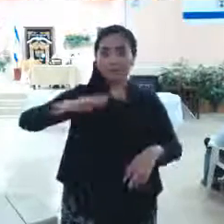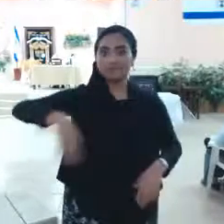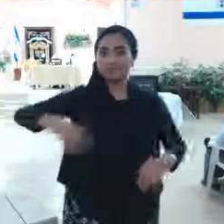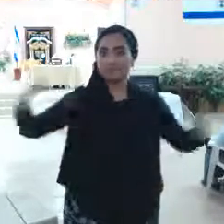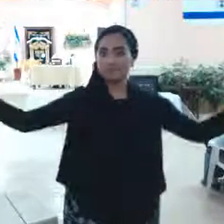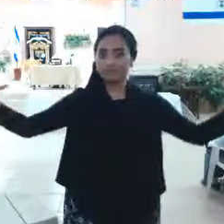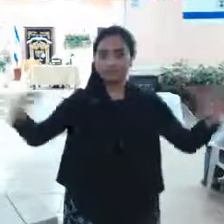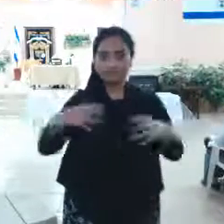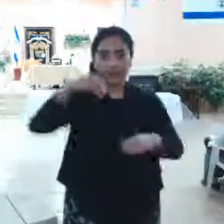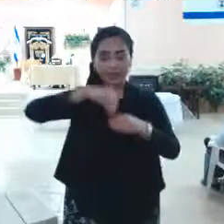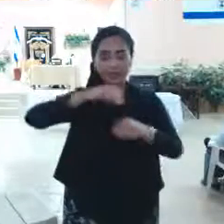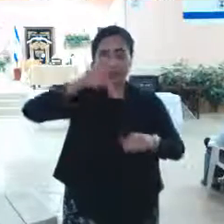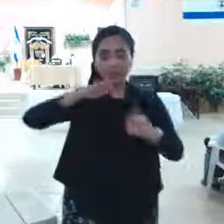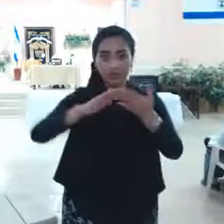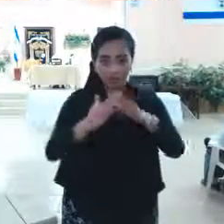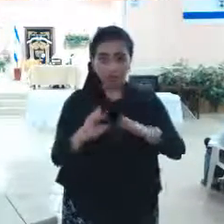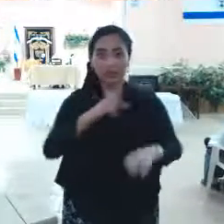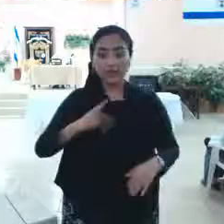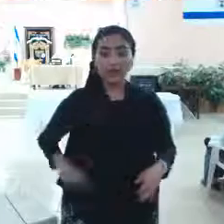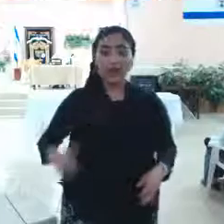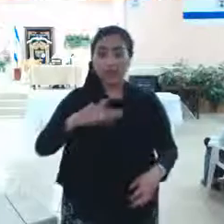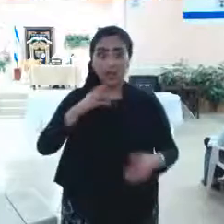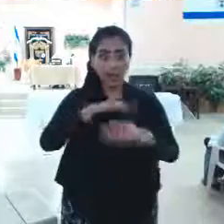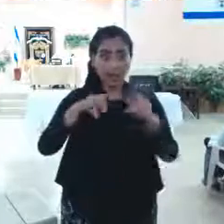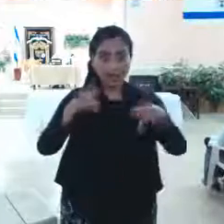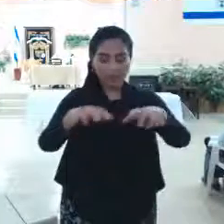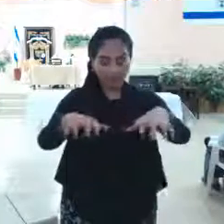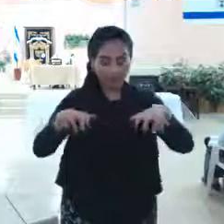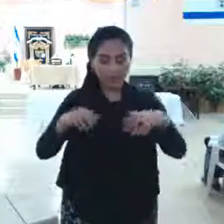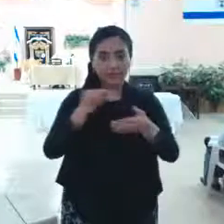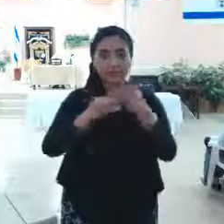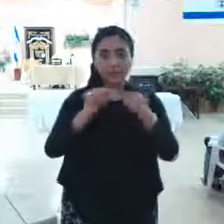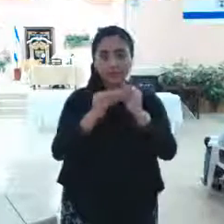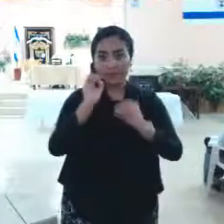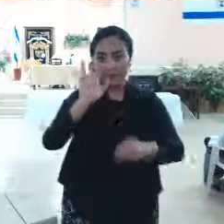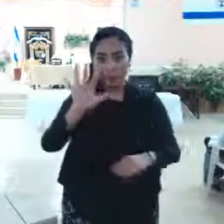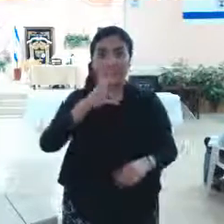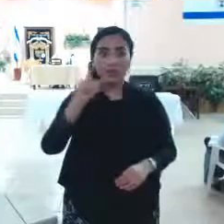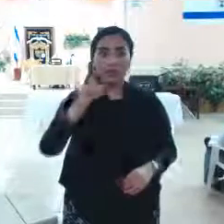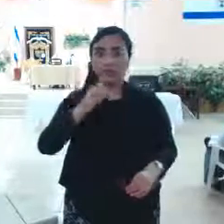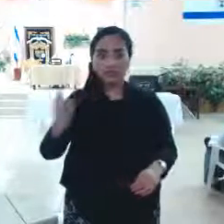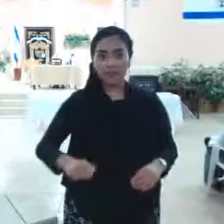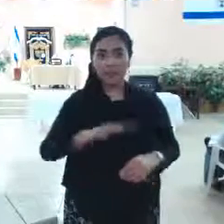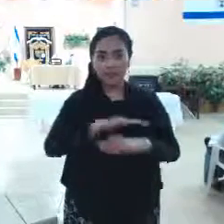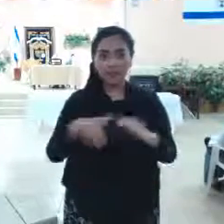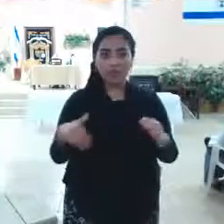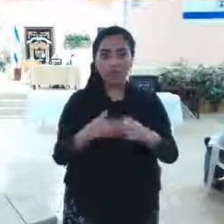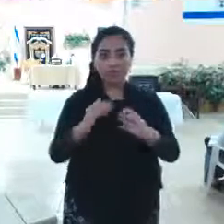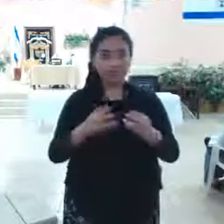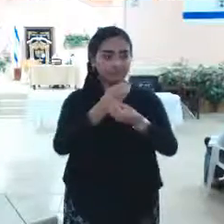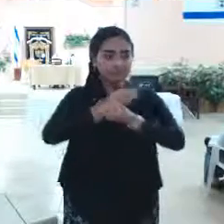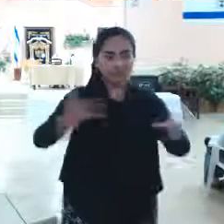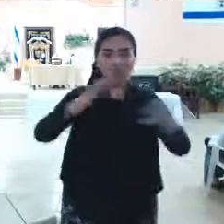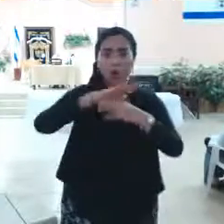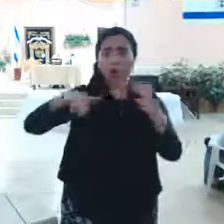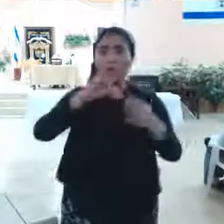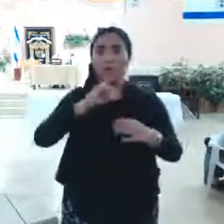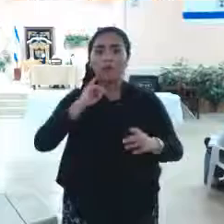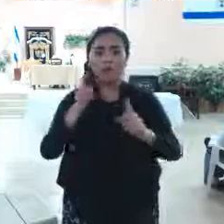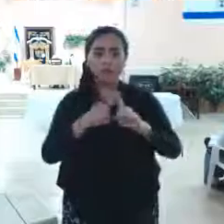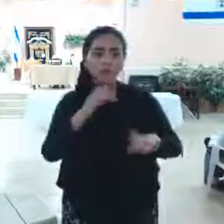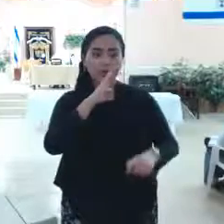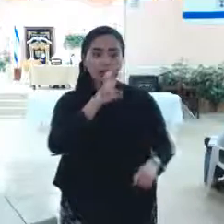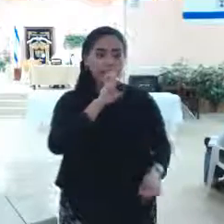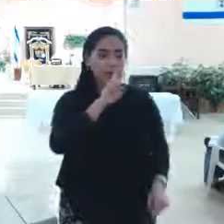en Jerusalén. Esto agradó al rey y a toda la multitud. 5. 5. Y determinaron hacer pasar pregón por todo Israel, desde